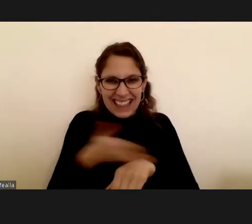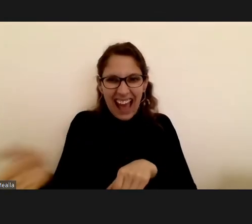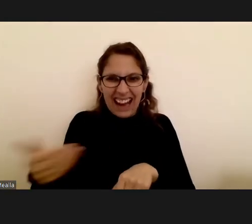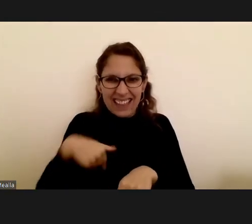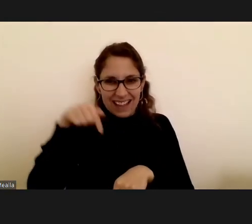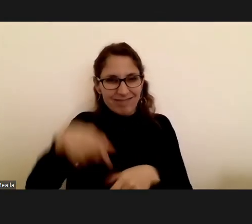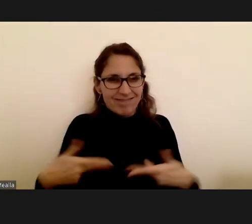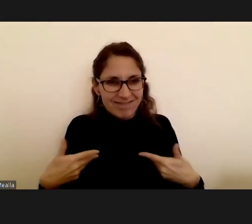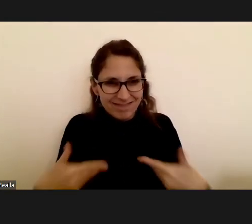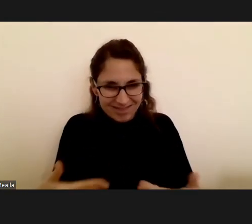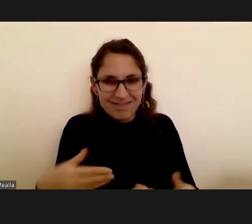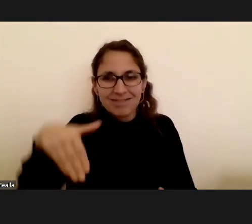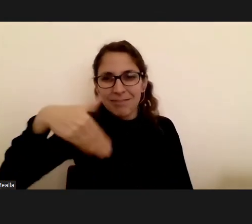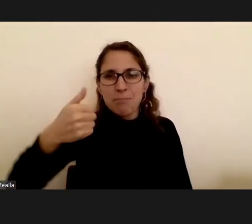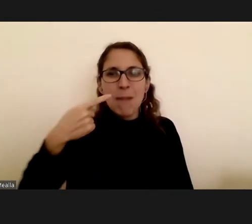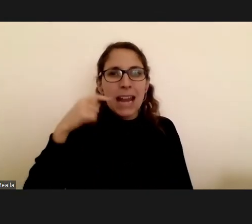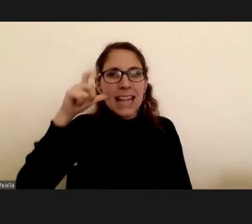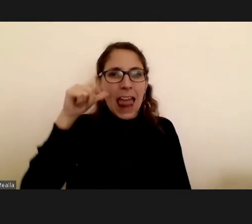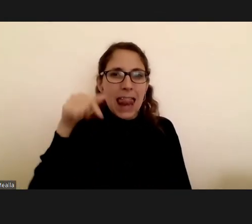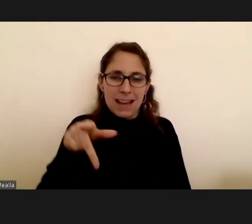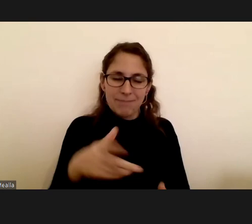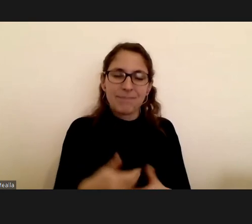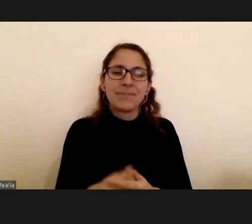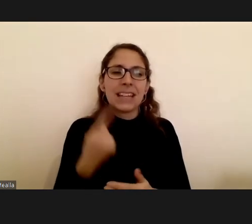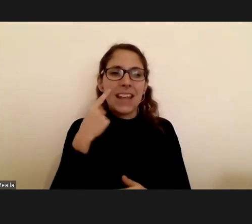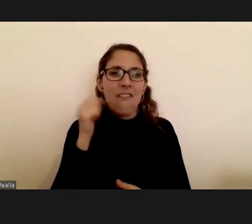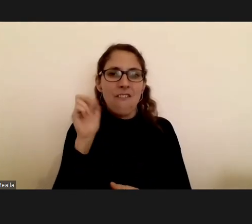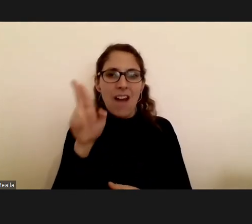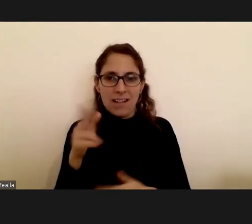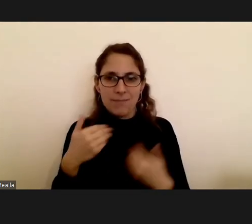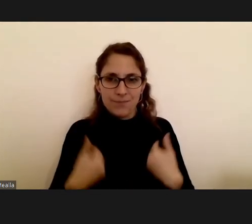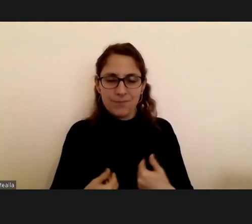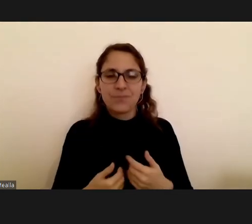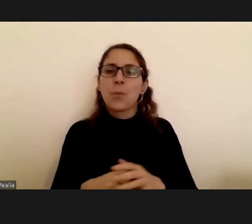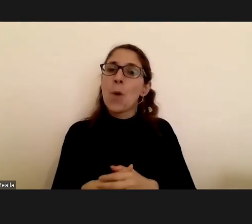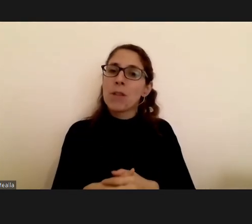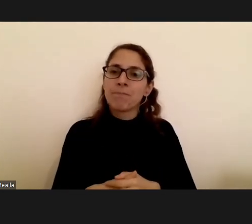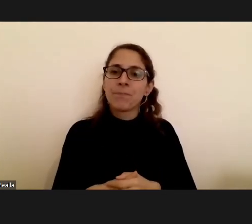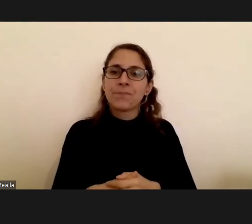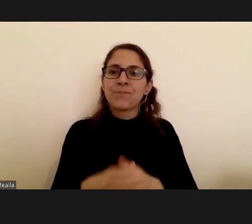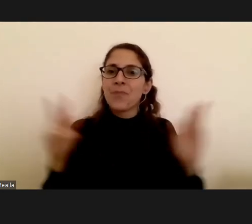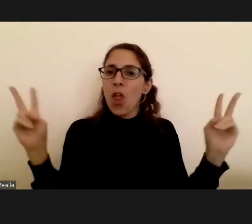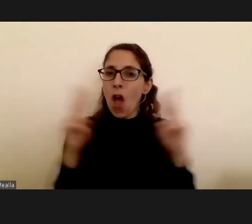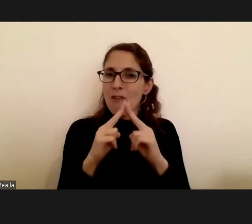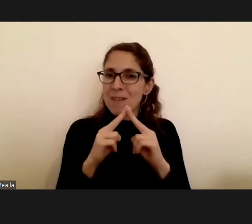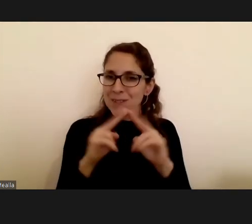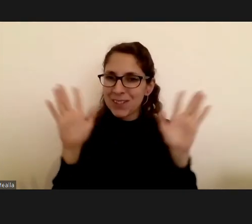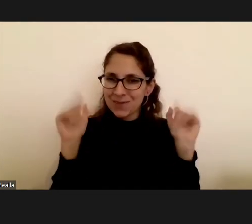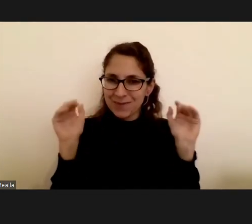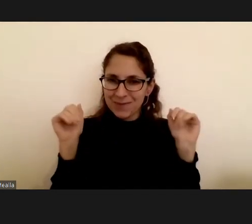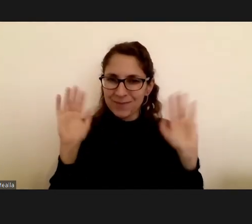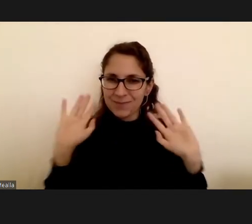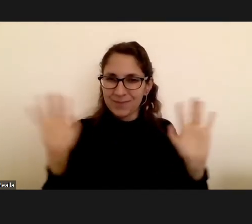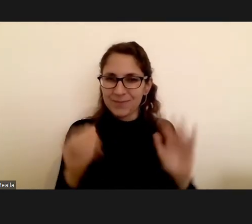ya lo deben saber por ahí, el aula virtual. Bueno, nos